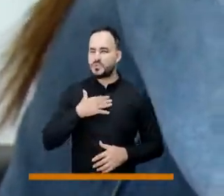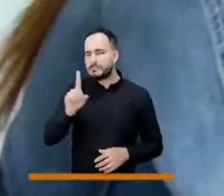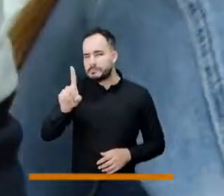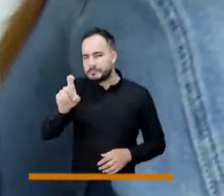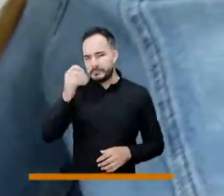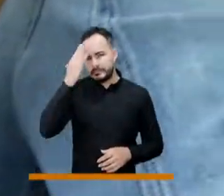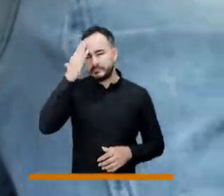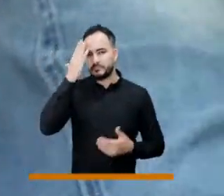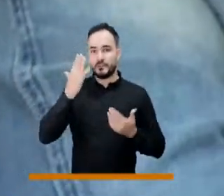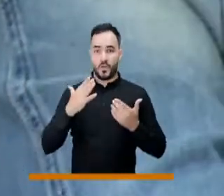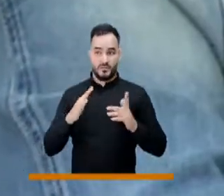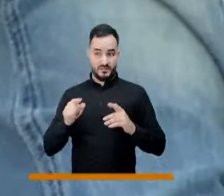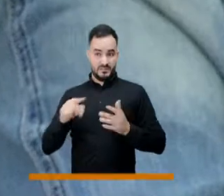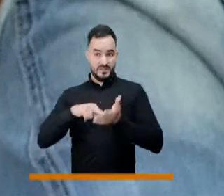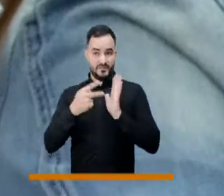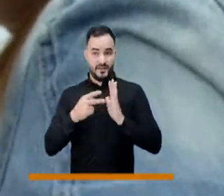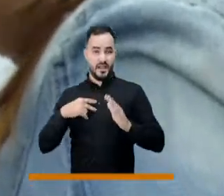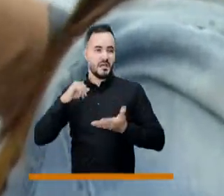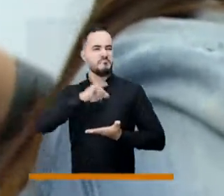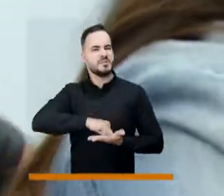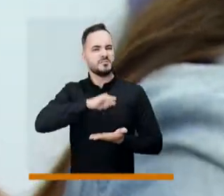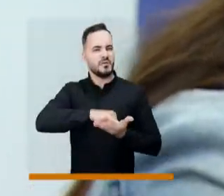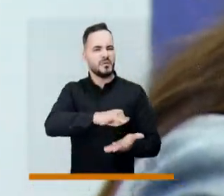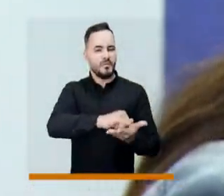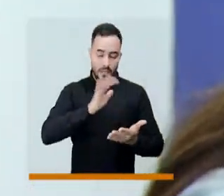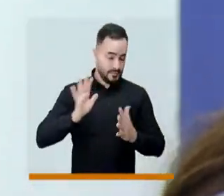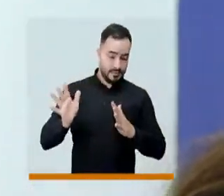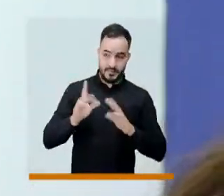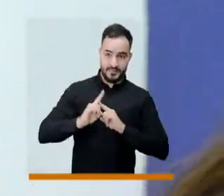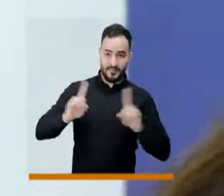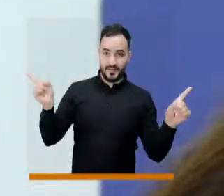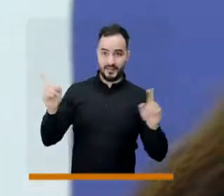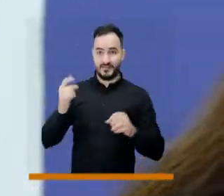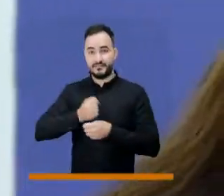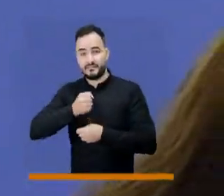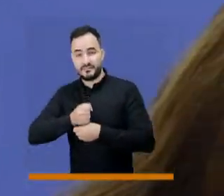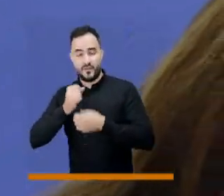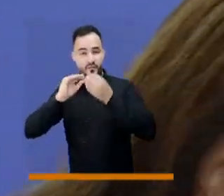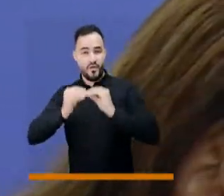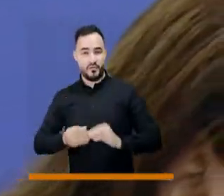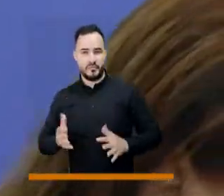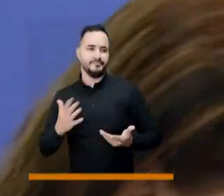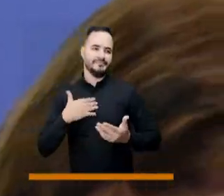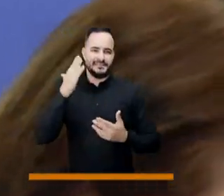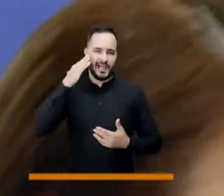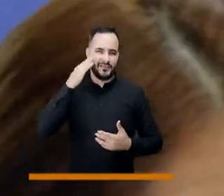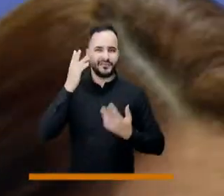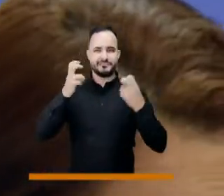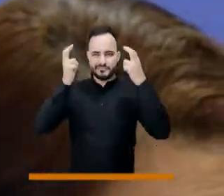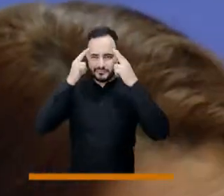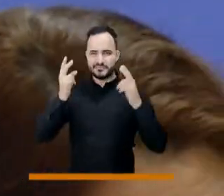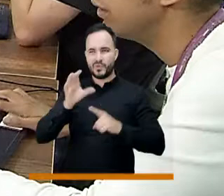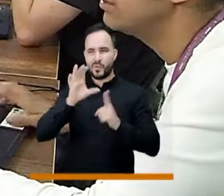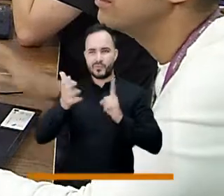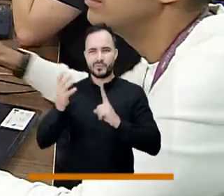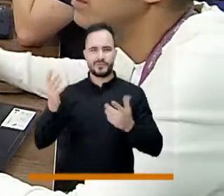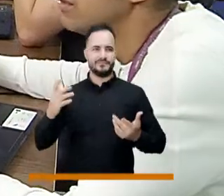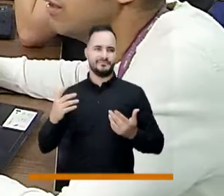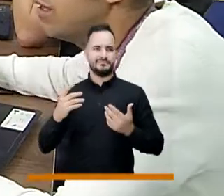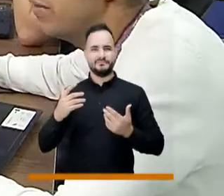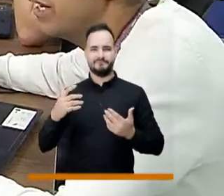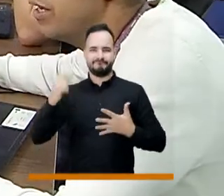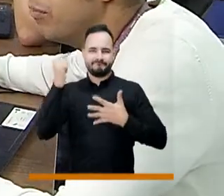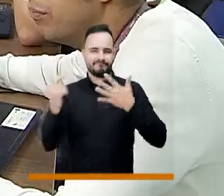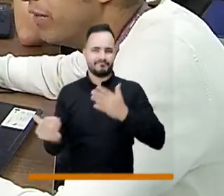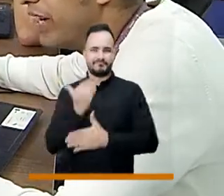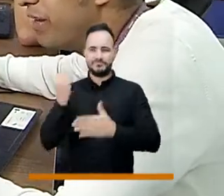Quiero preguntarle si se aprende a trabajar de otra forma. ¿Nos obliga a que así sea desde la cultura